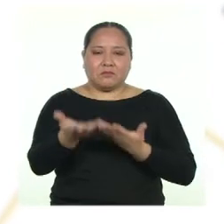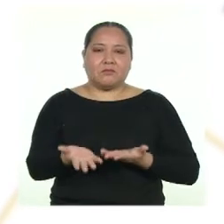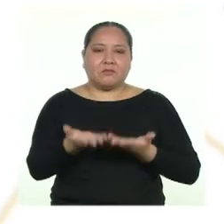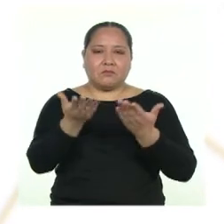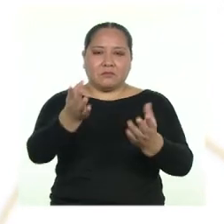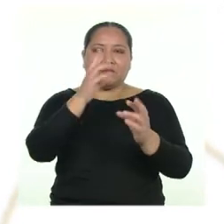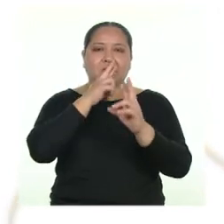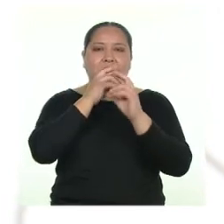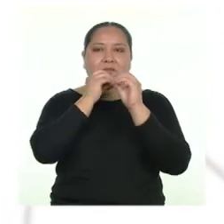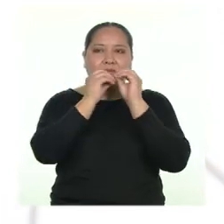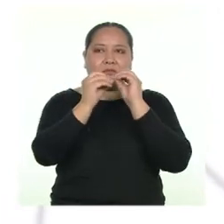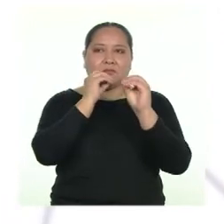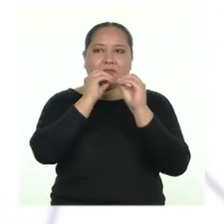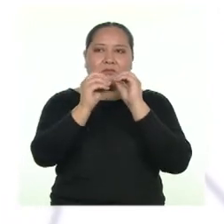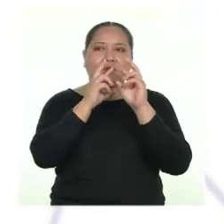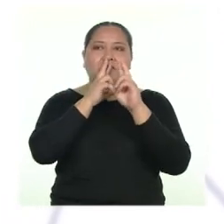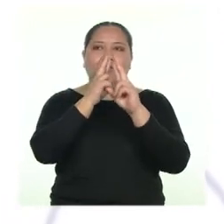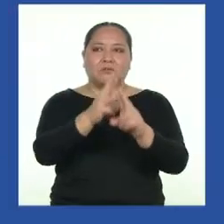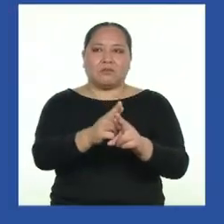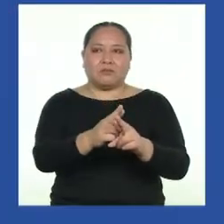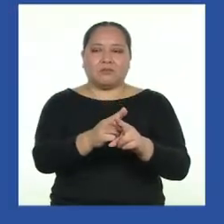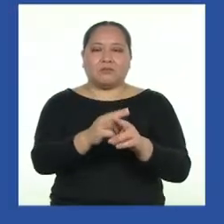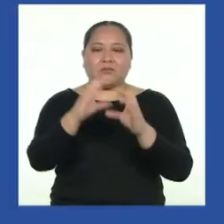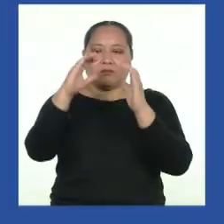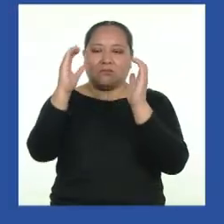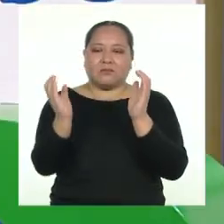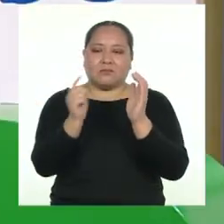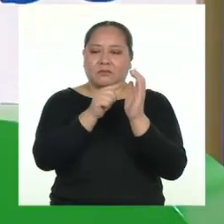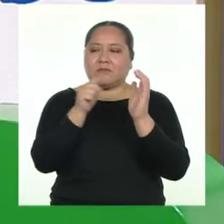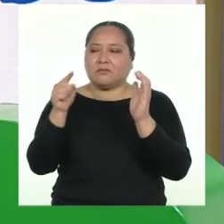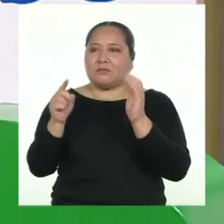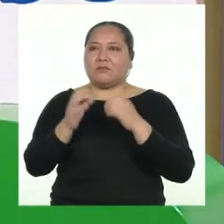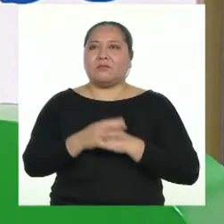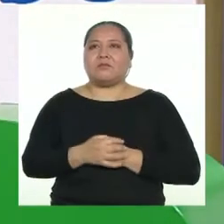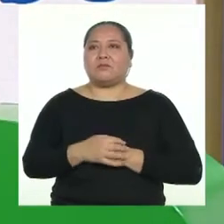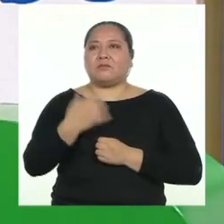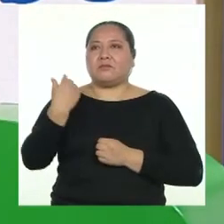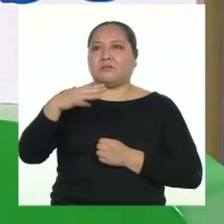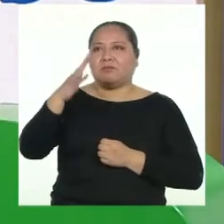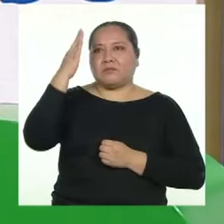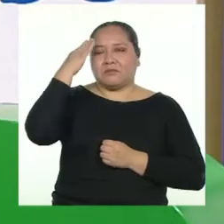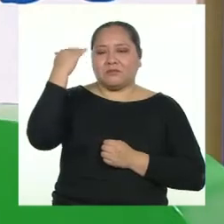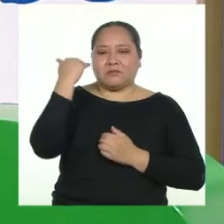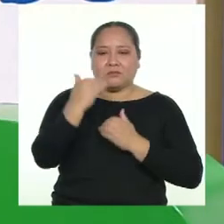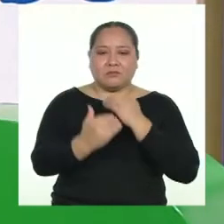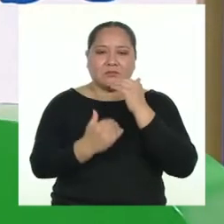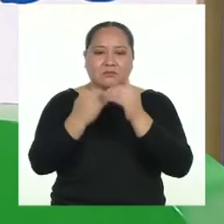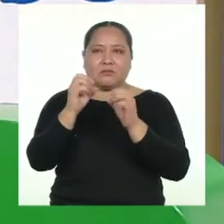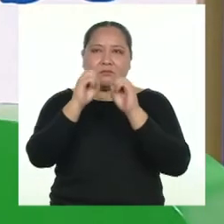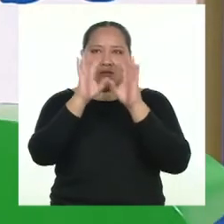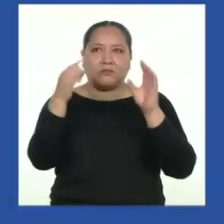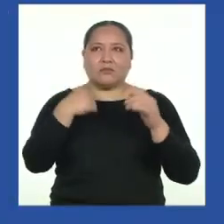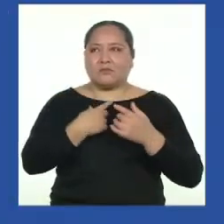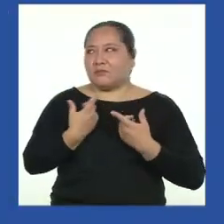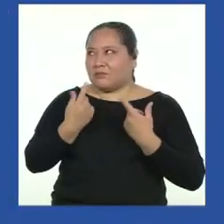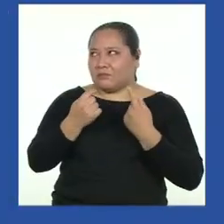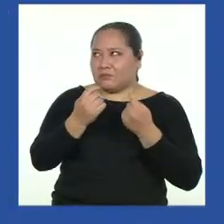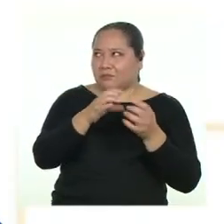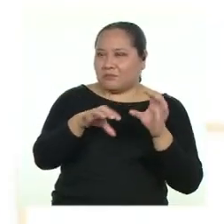como solución el par ordenado. Como ya tenemos los pasos claros, voy a intentar